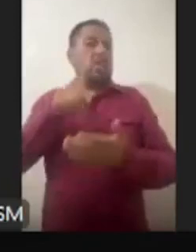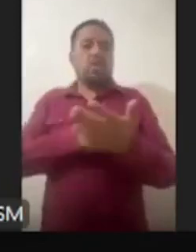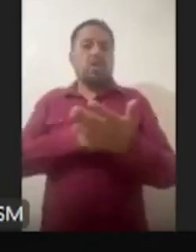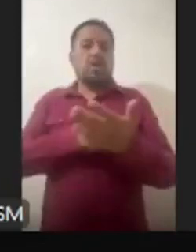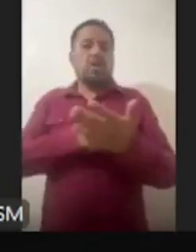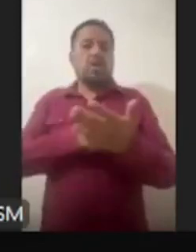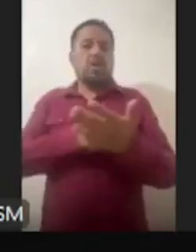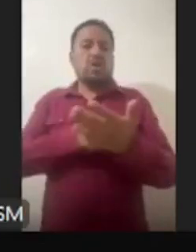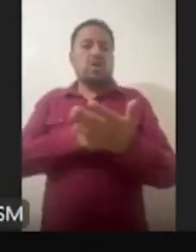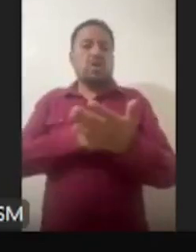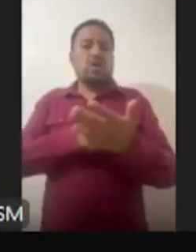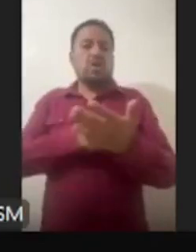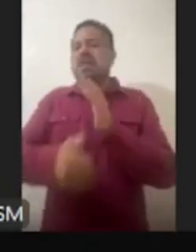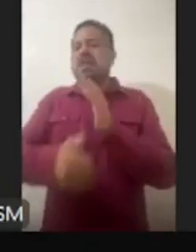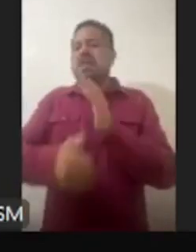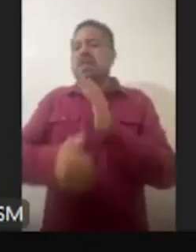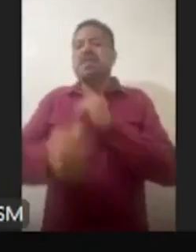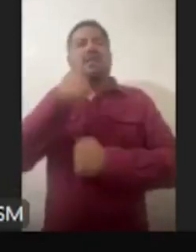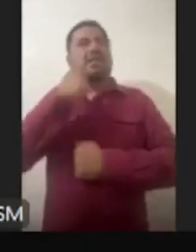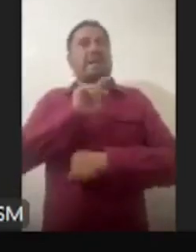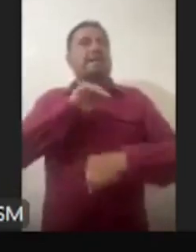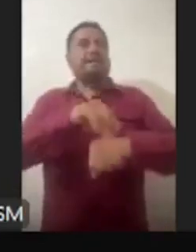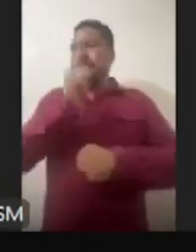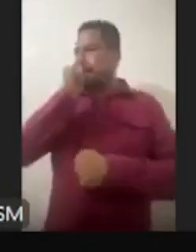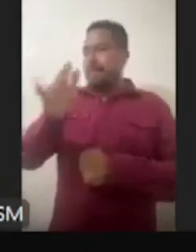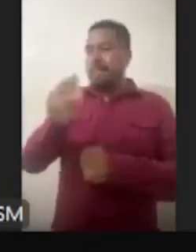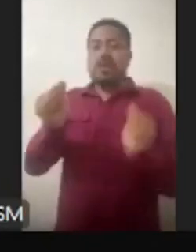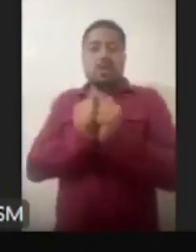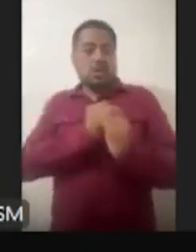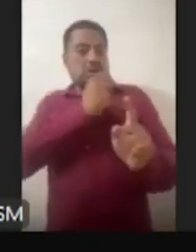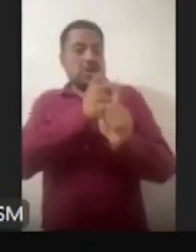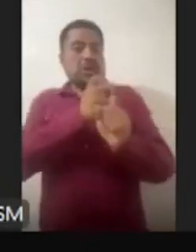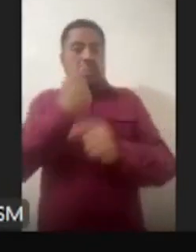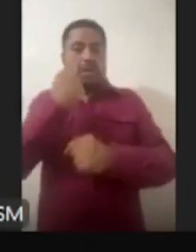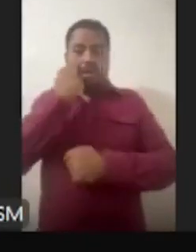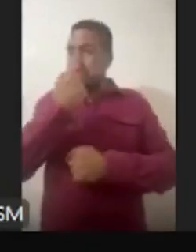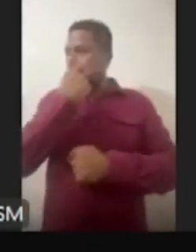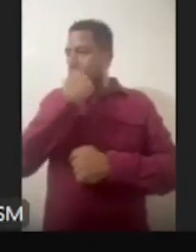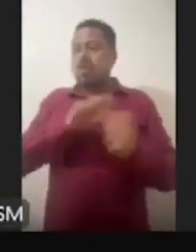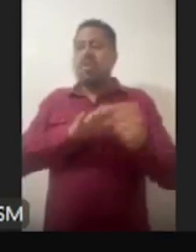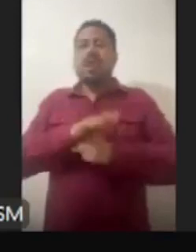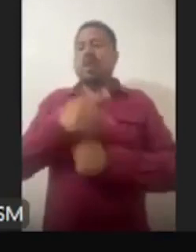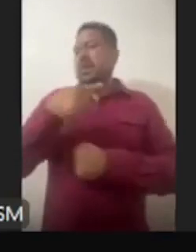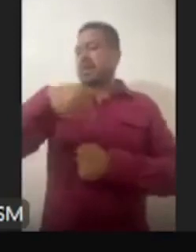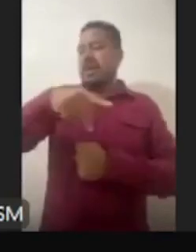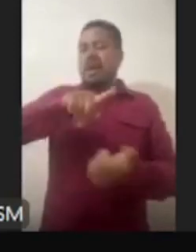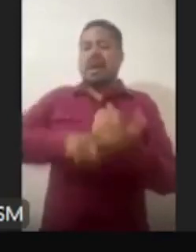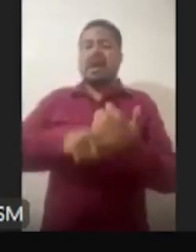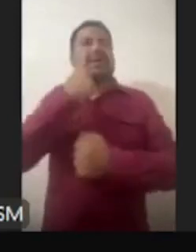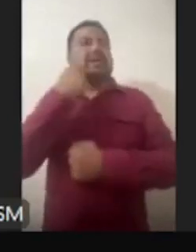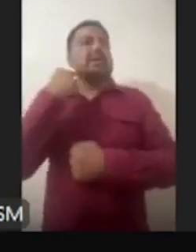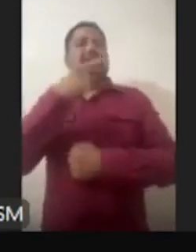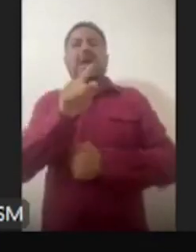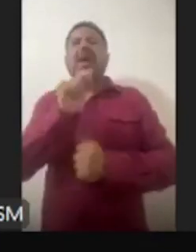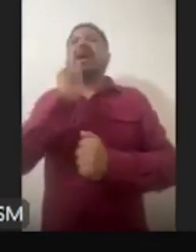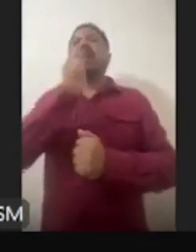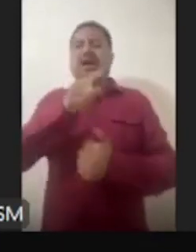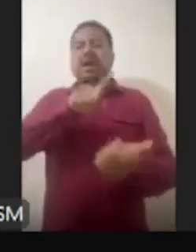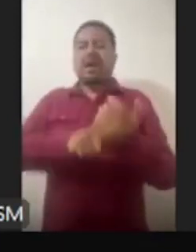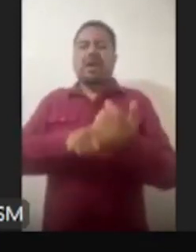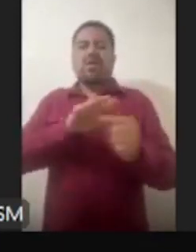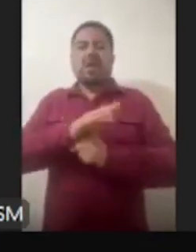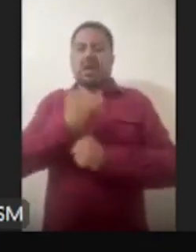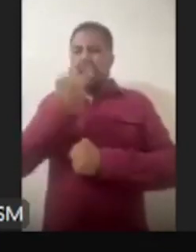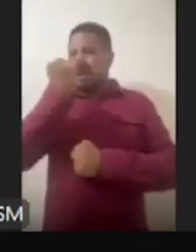declaratoria que reclama. Al respecto, se considera que en su caso la declaración que reclama se encuentra relacionada con la figura de estar pendiente